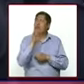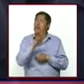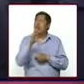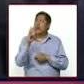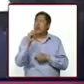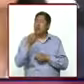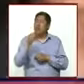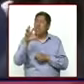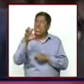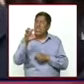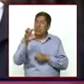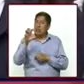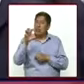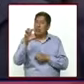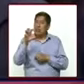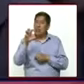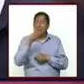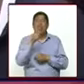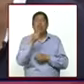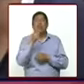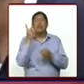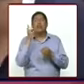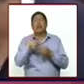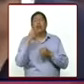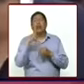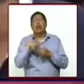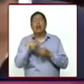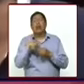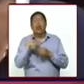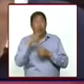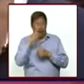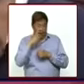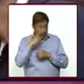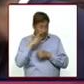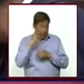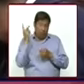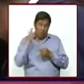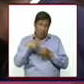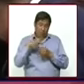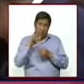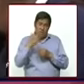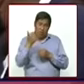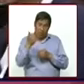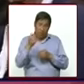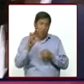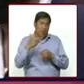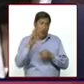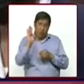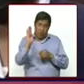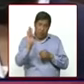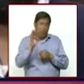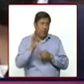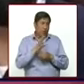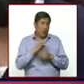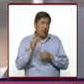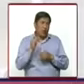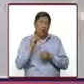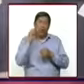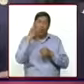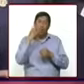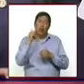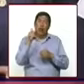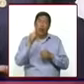556,50. ¿Qué curso participaron y qué los motivó? Participó tercero A, tercero B y los dos cuartos A y